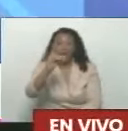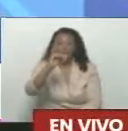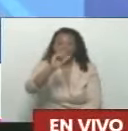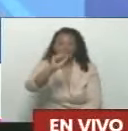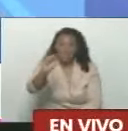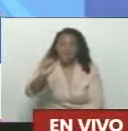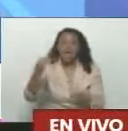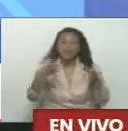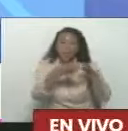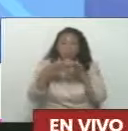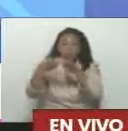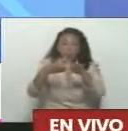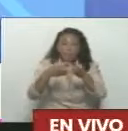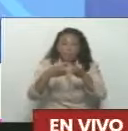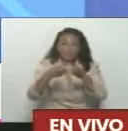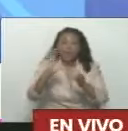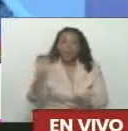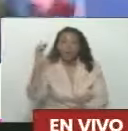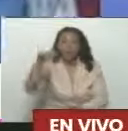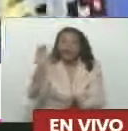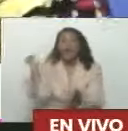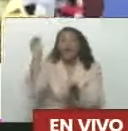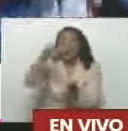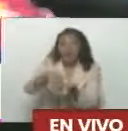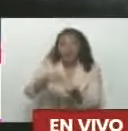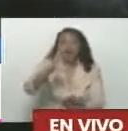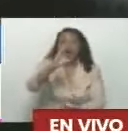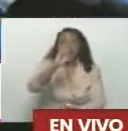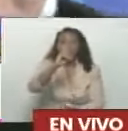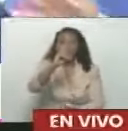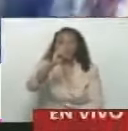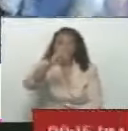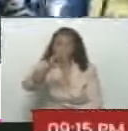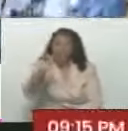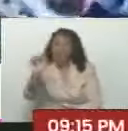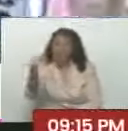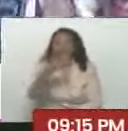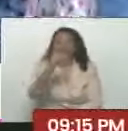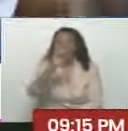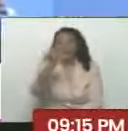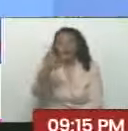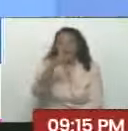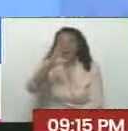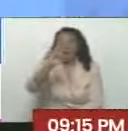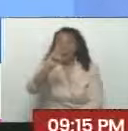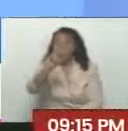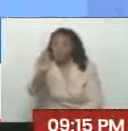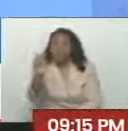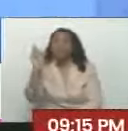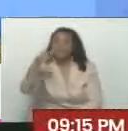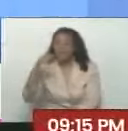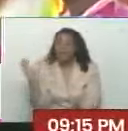Diablos Danzantes de Ocumare de la Costa, José Rafael Vázquez Crocker.